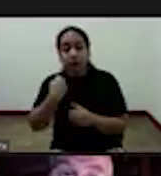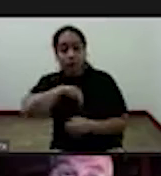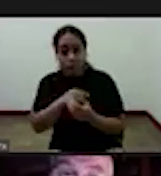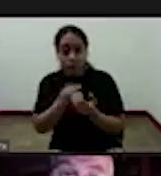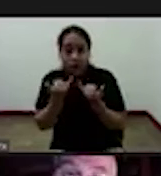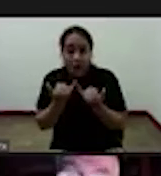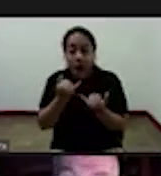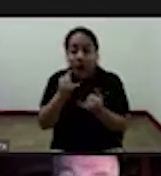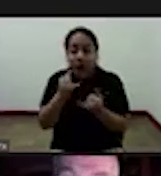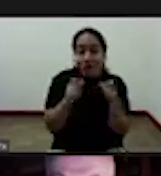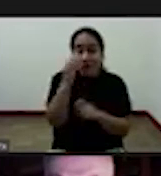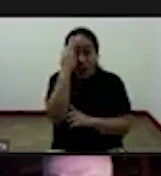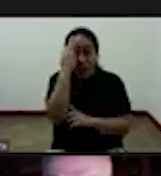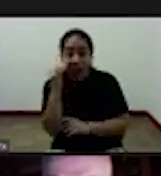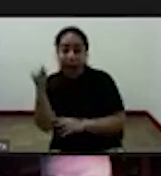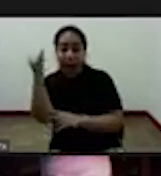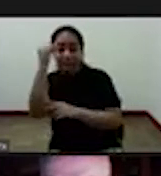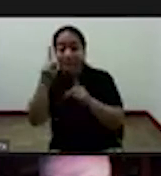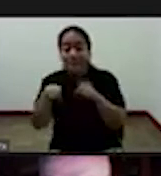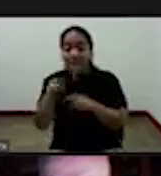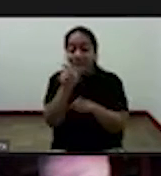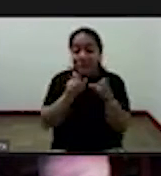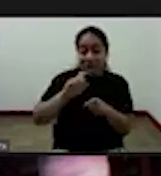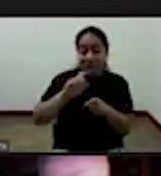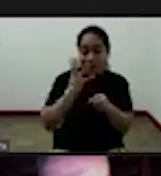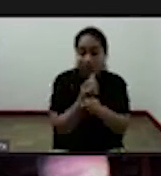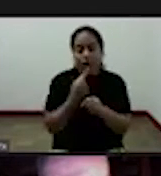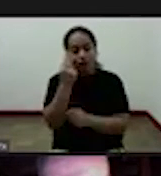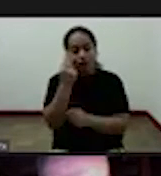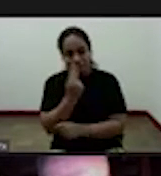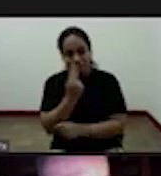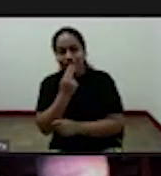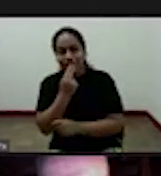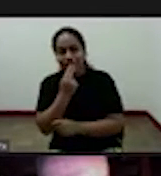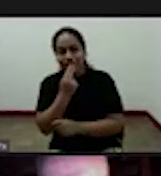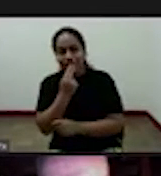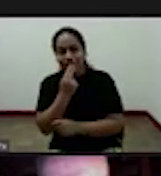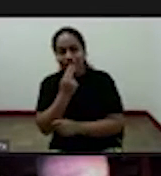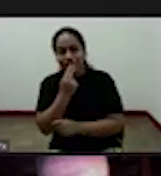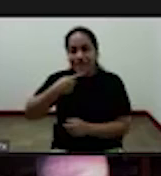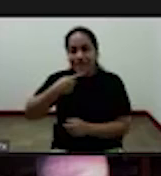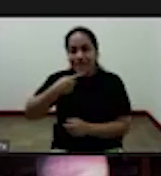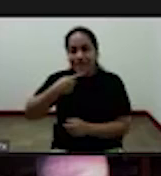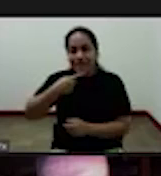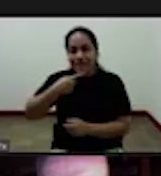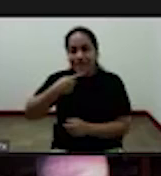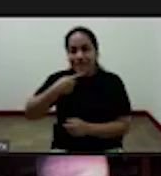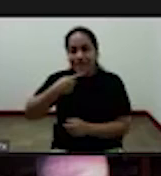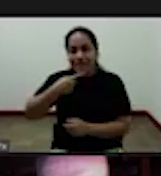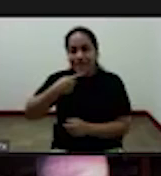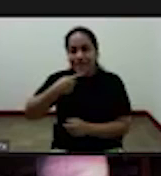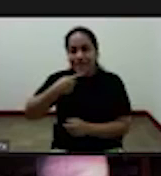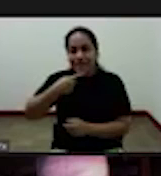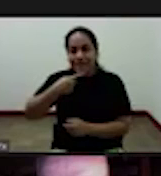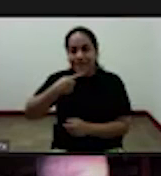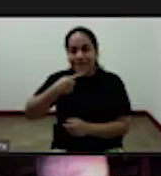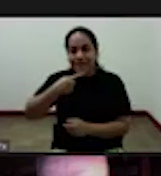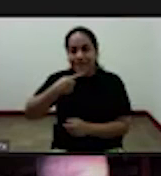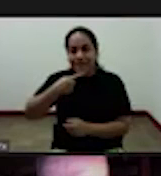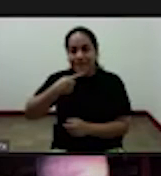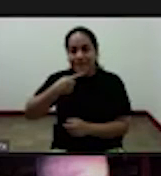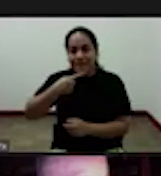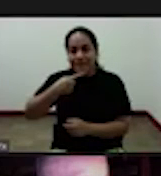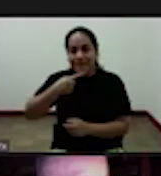académicos tenemos un compromiso que es esta de la formación de los públicos y de alguna manera también